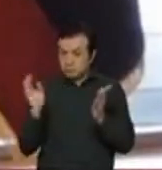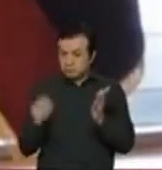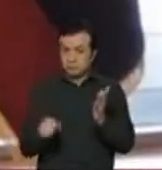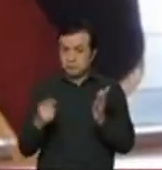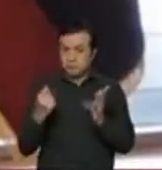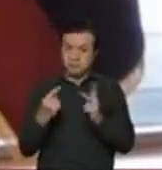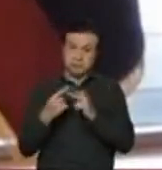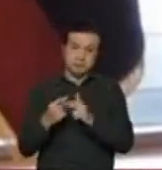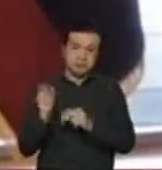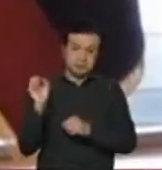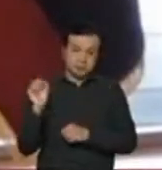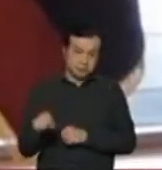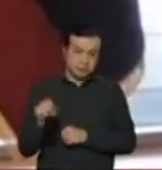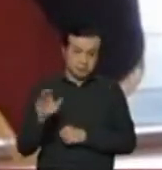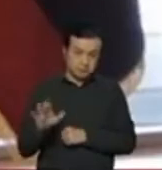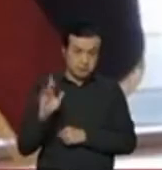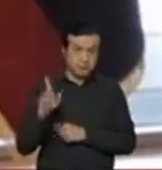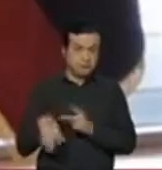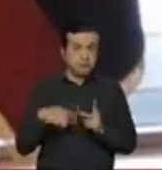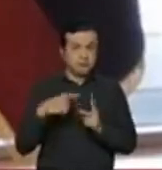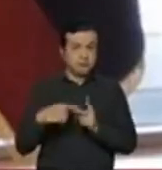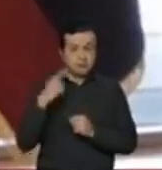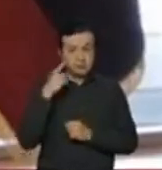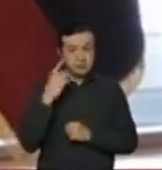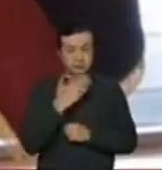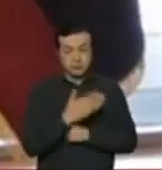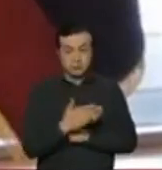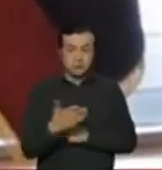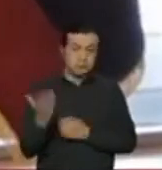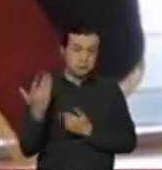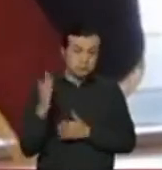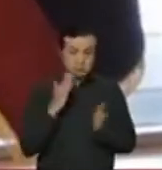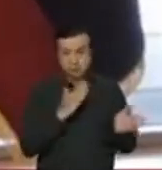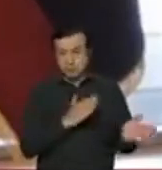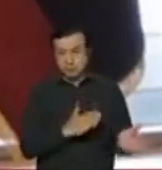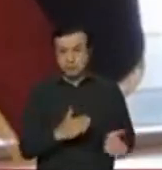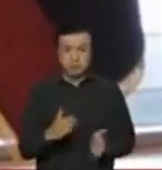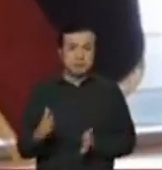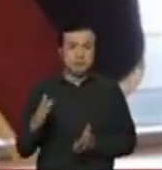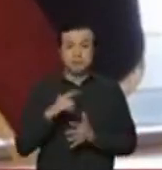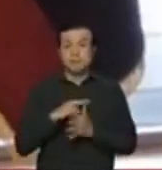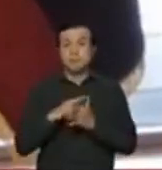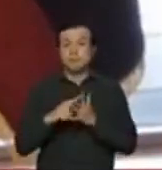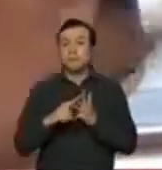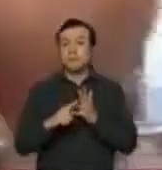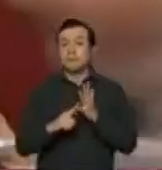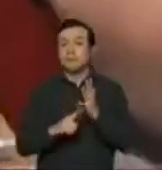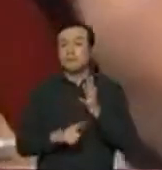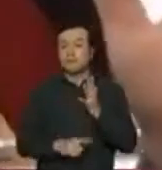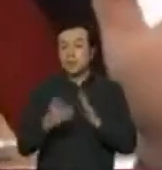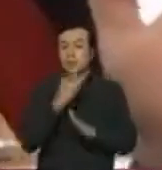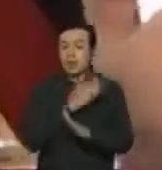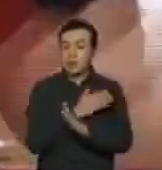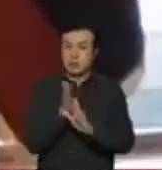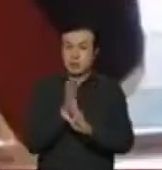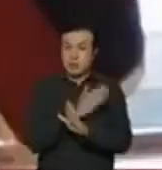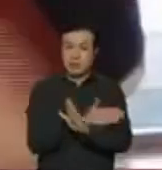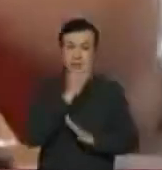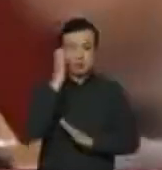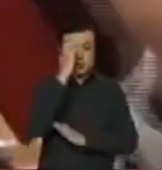hay créditos hipotecarios. Lo que sí tenemos que hacer es revisar cuáles son las condiciones antes de la crisis